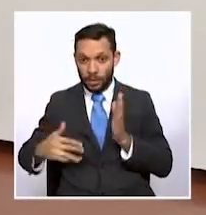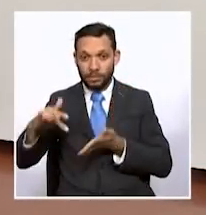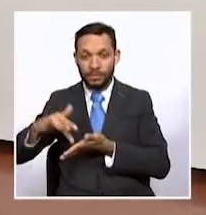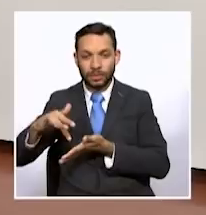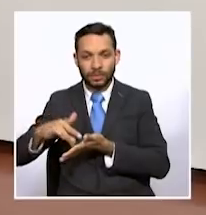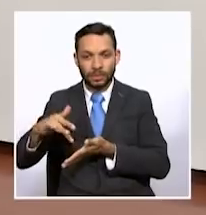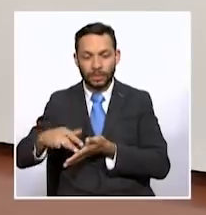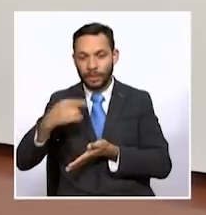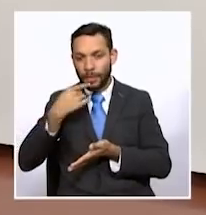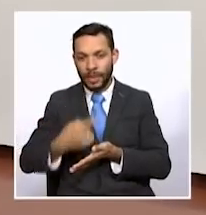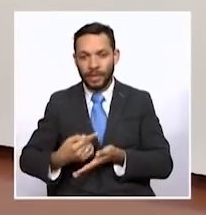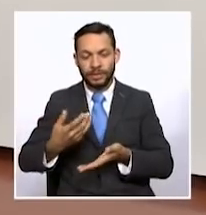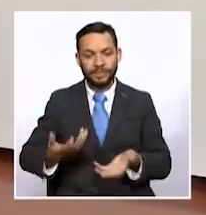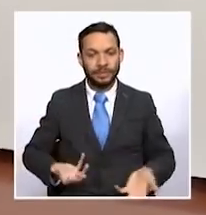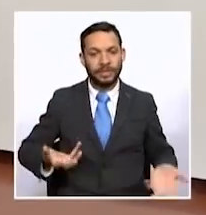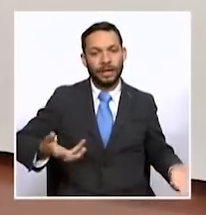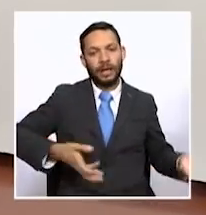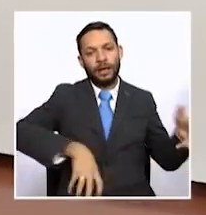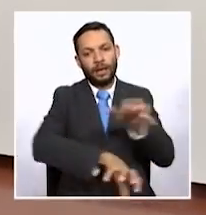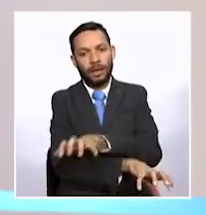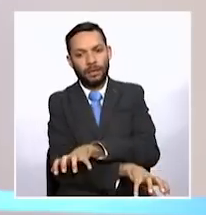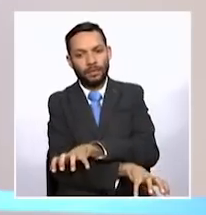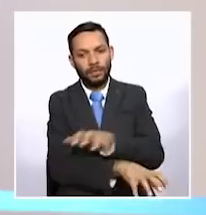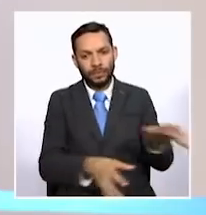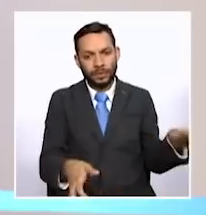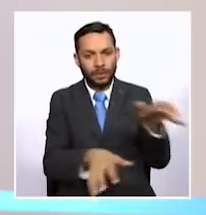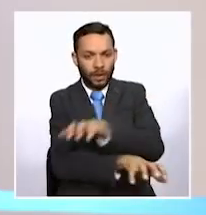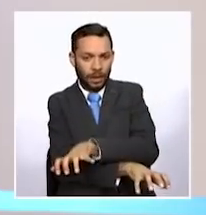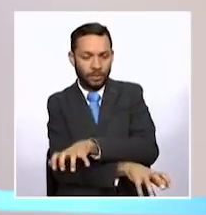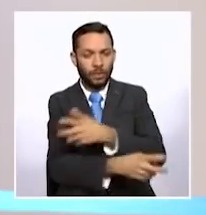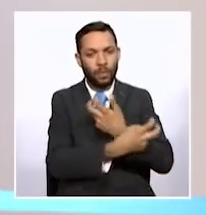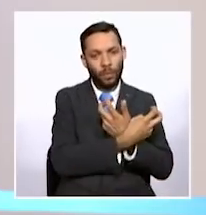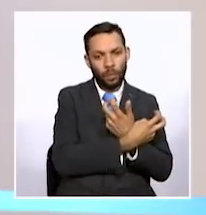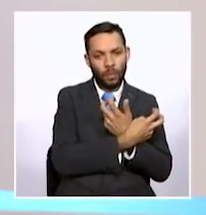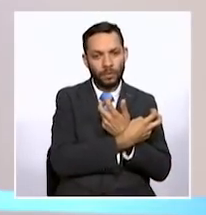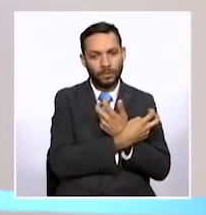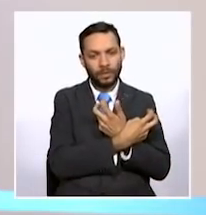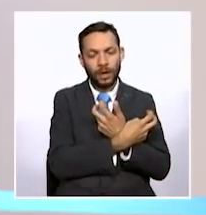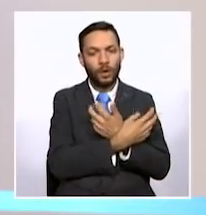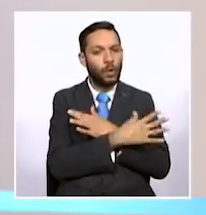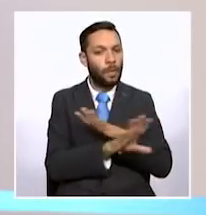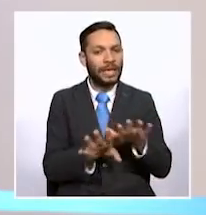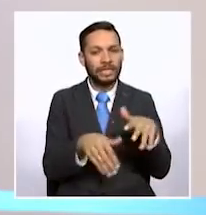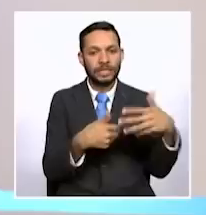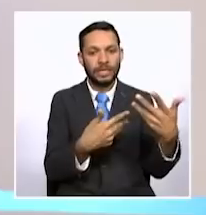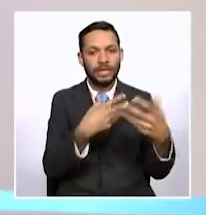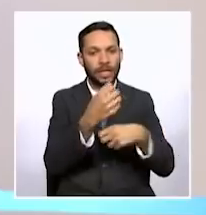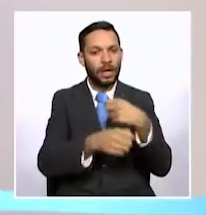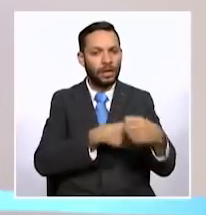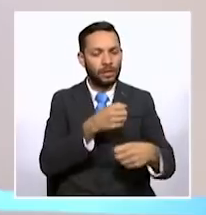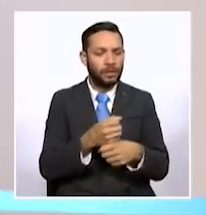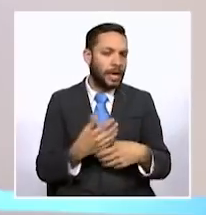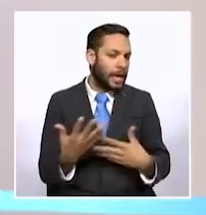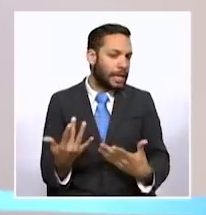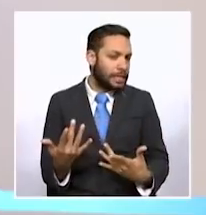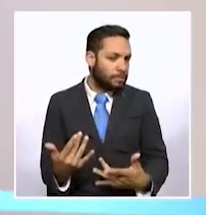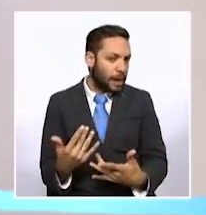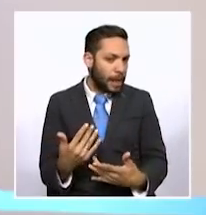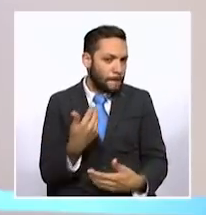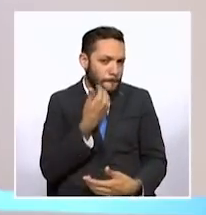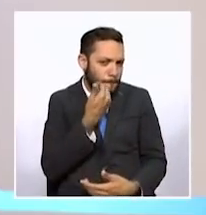ordenan trasplante total de cadera, pero me dicen que solo me duraría 10 años. ¿Qué es mejor? ¿Esperar que tenga más